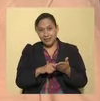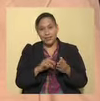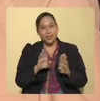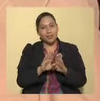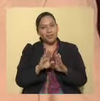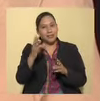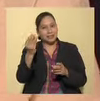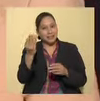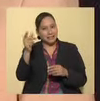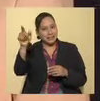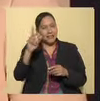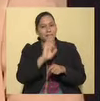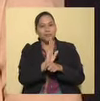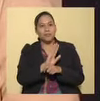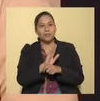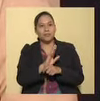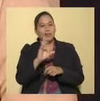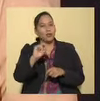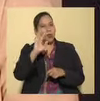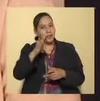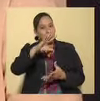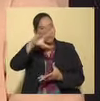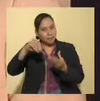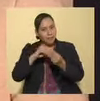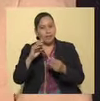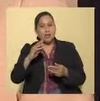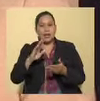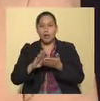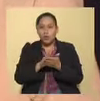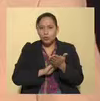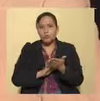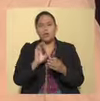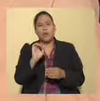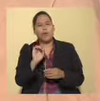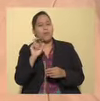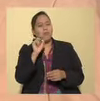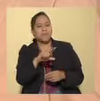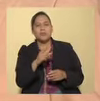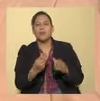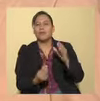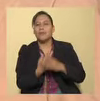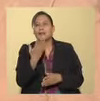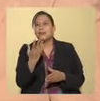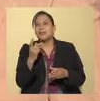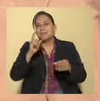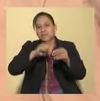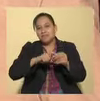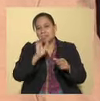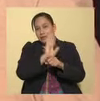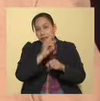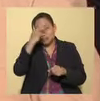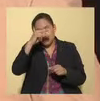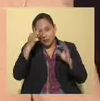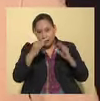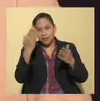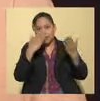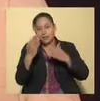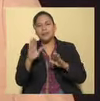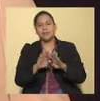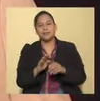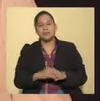calambritos a la película de No se aceptan devoluciones, a Los Nobles, o formará parte de esta nueva era del cine mexicano